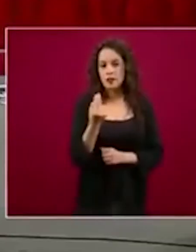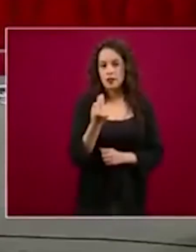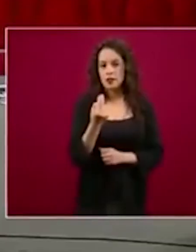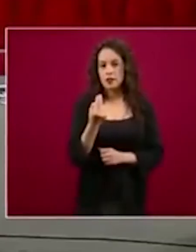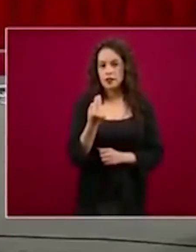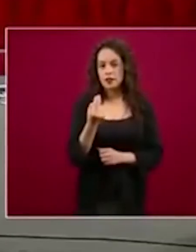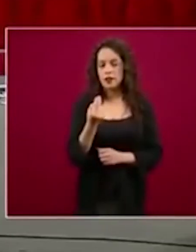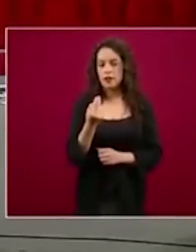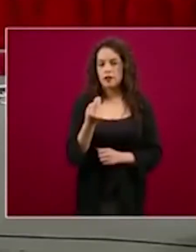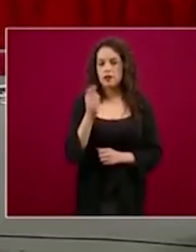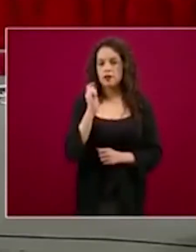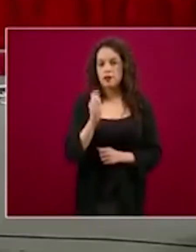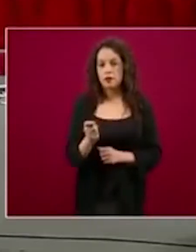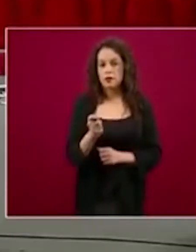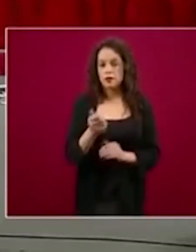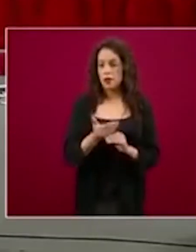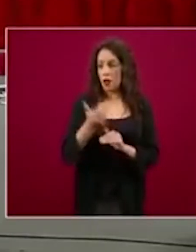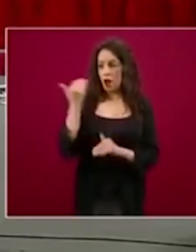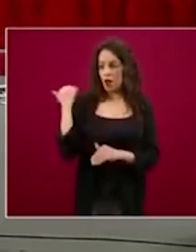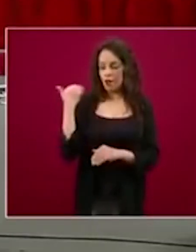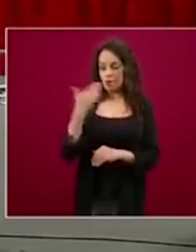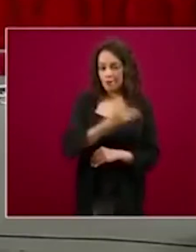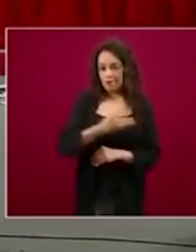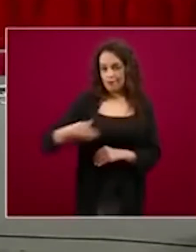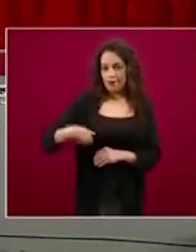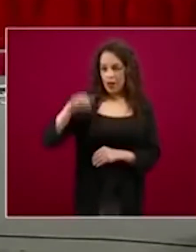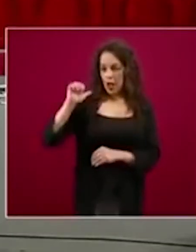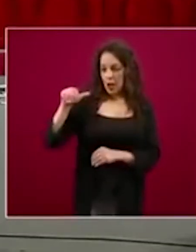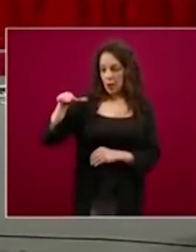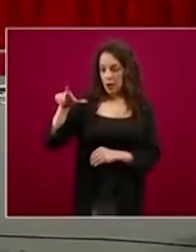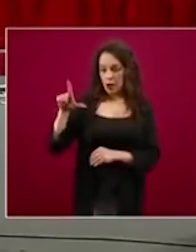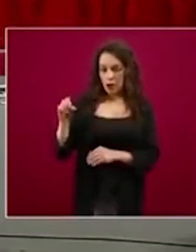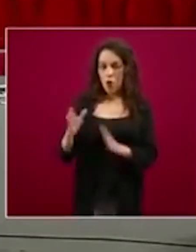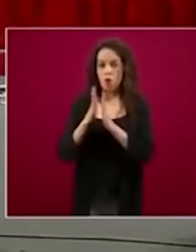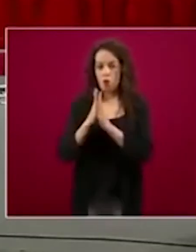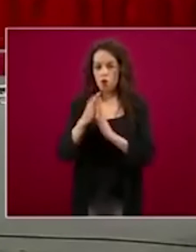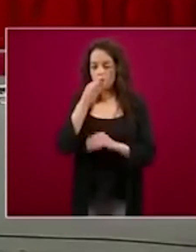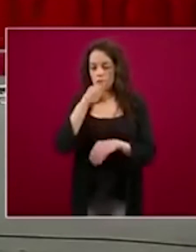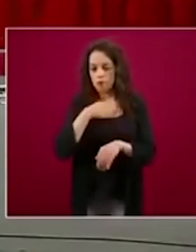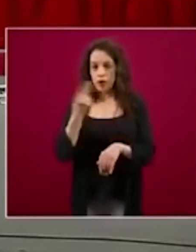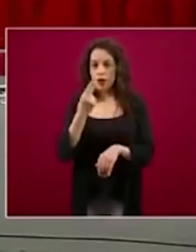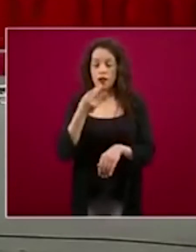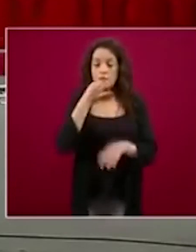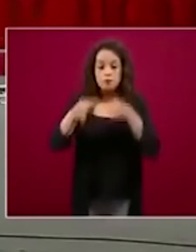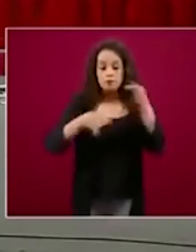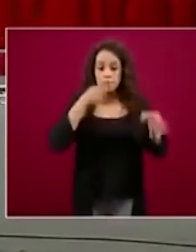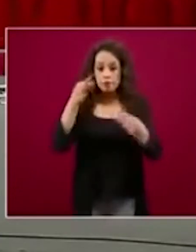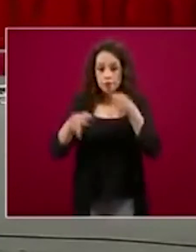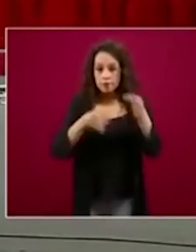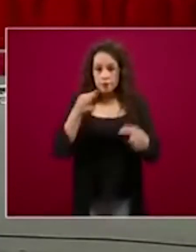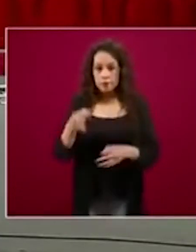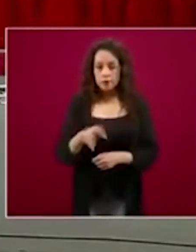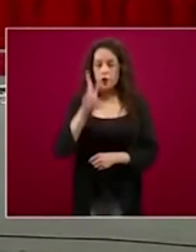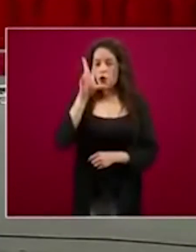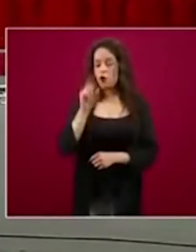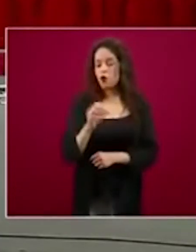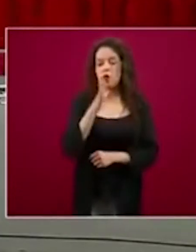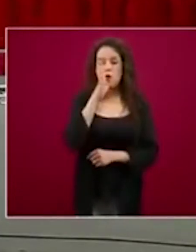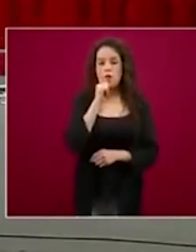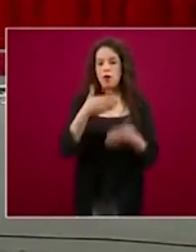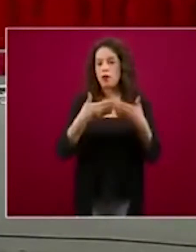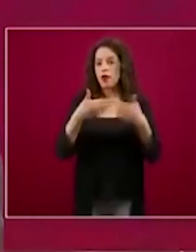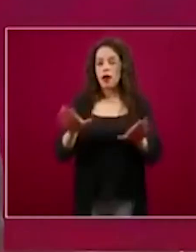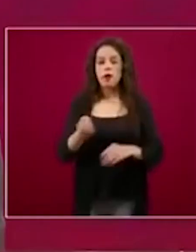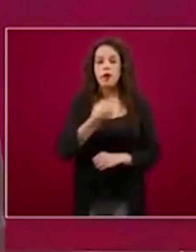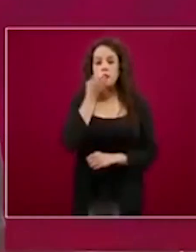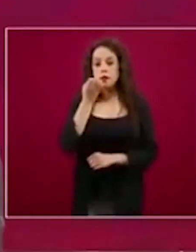presidente que comunicáramos, que no vamos a iniciar actividades escolares hasta que